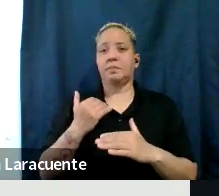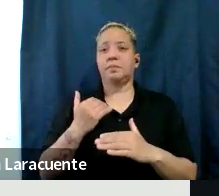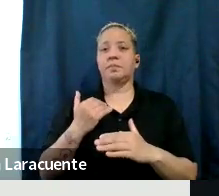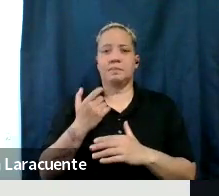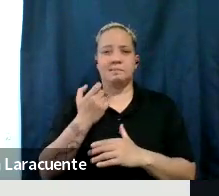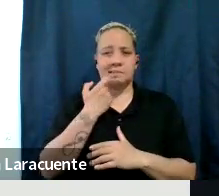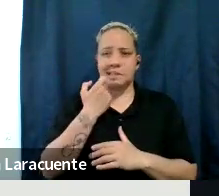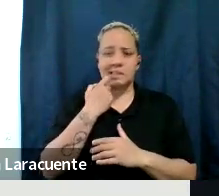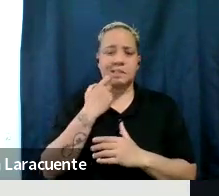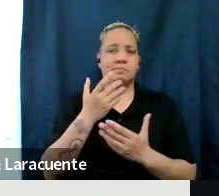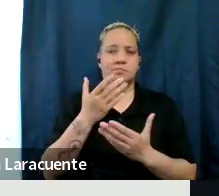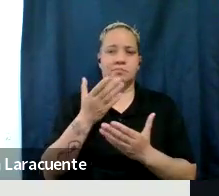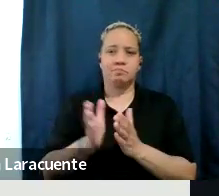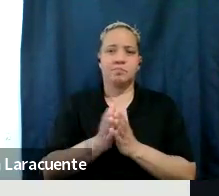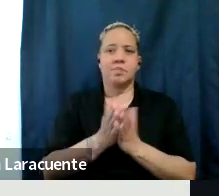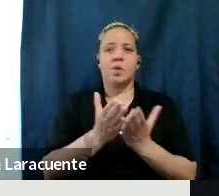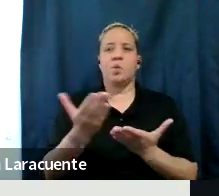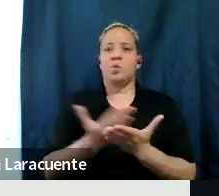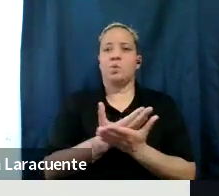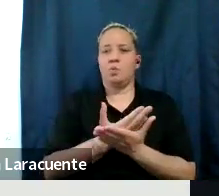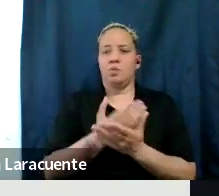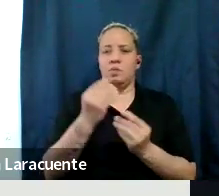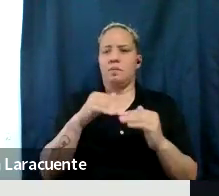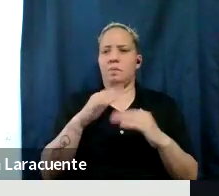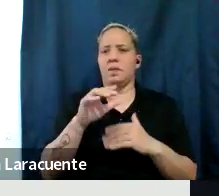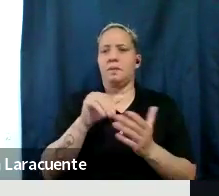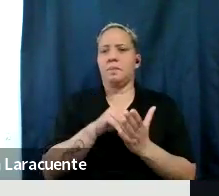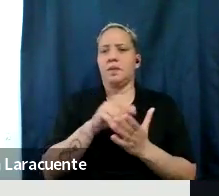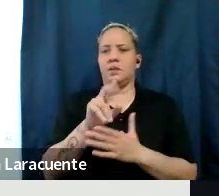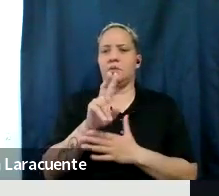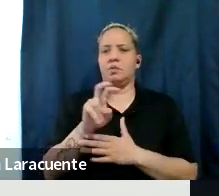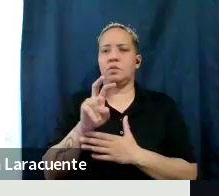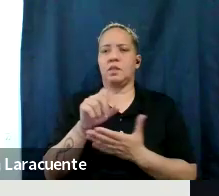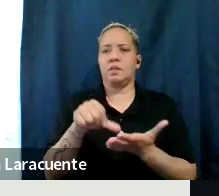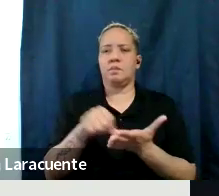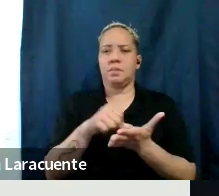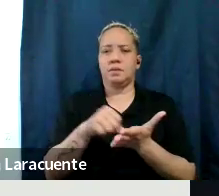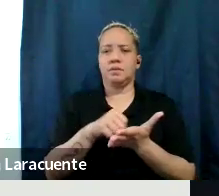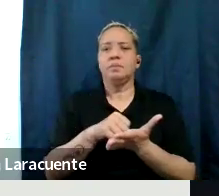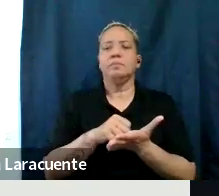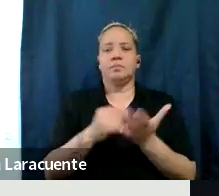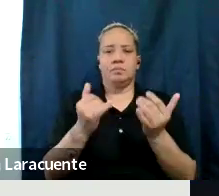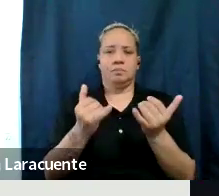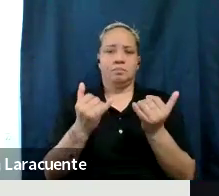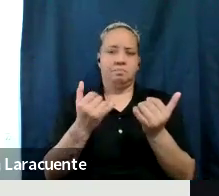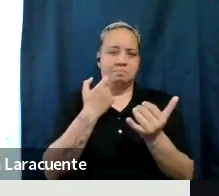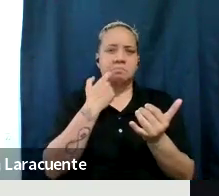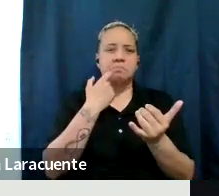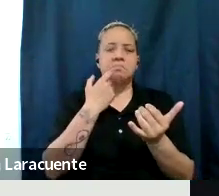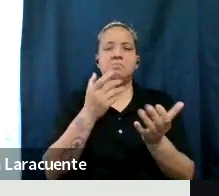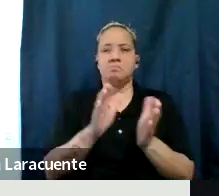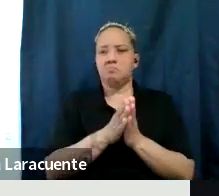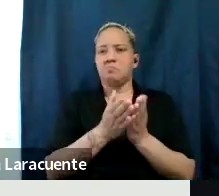recientísimamente publicada, con nuevos materiales, tiene ya más de 1.200 páginas, que se acaba de publicar ahora mismo, en estos